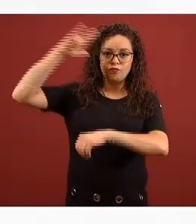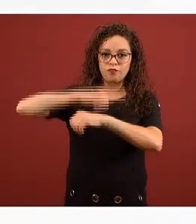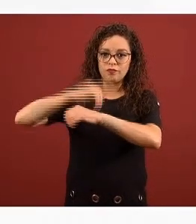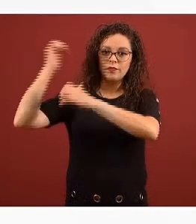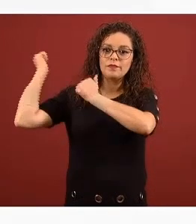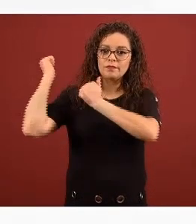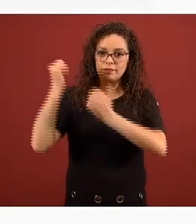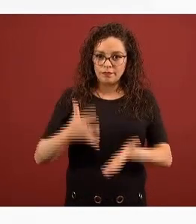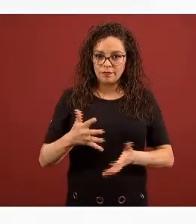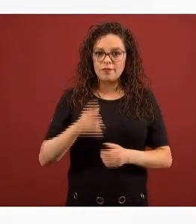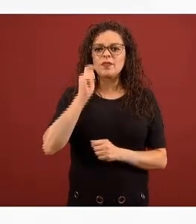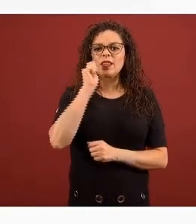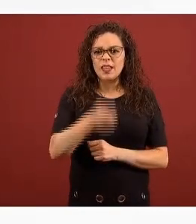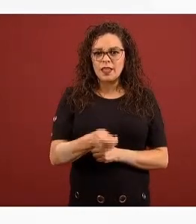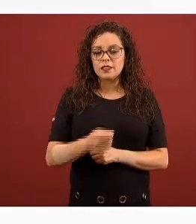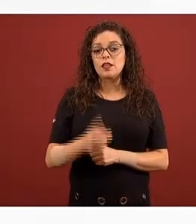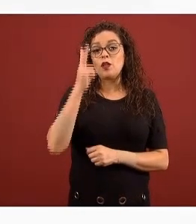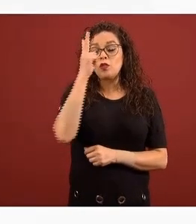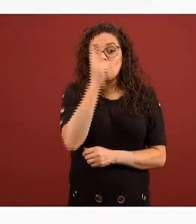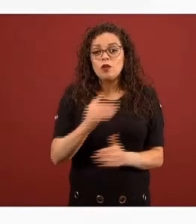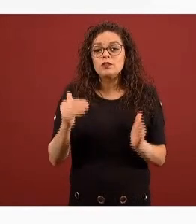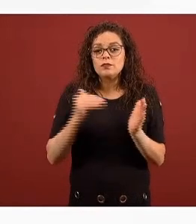que traía